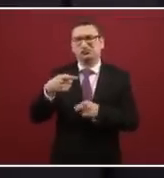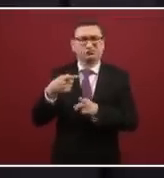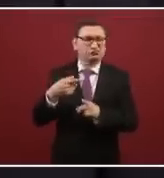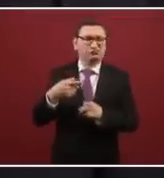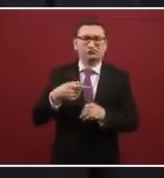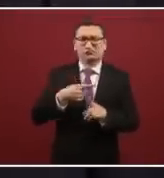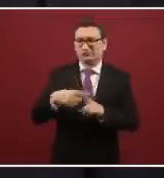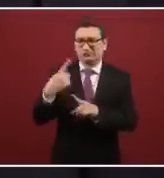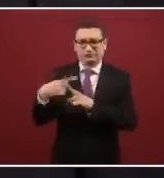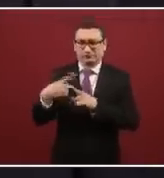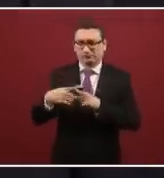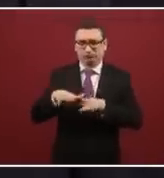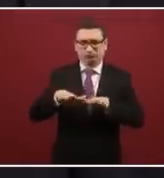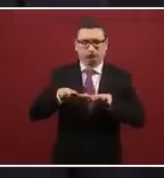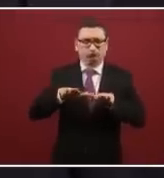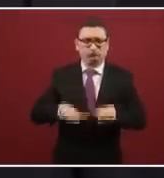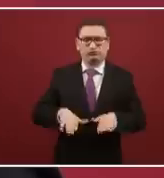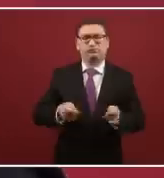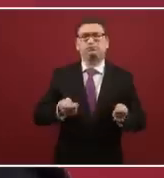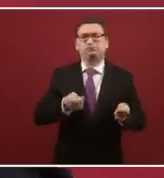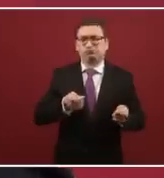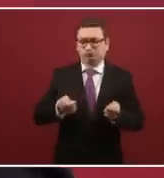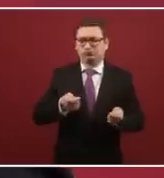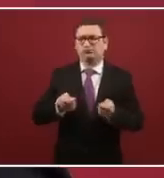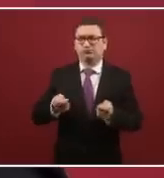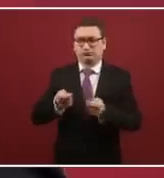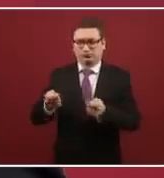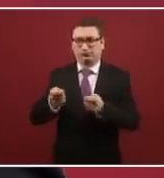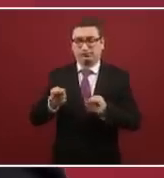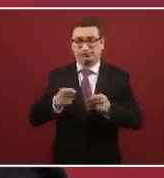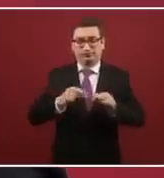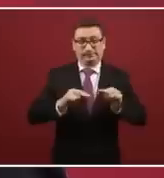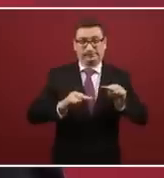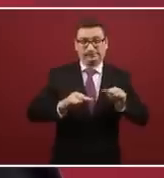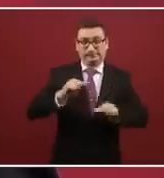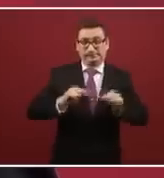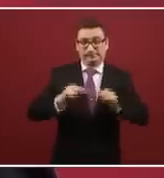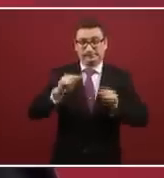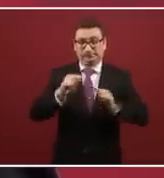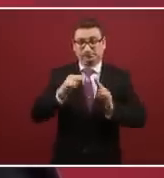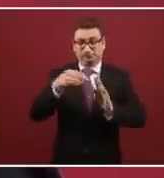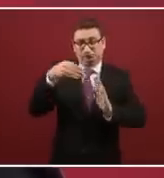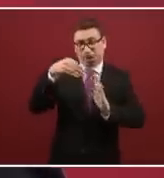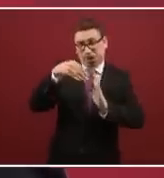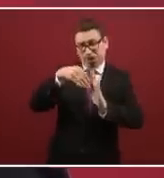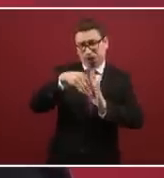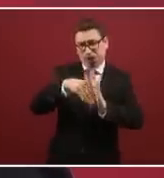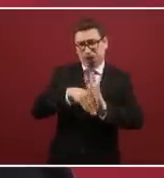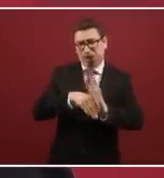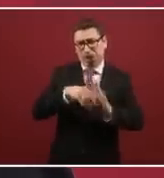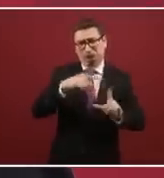había una tendencia a la baja en los delitos.